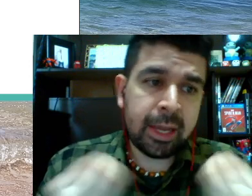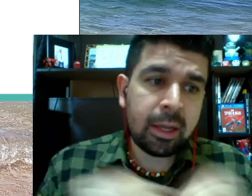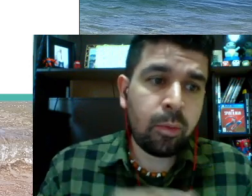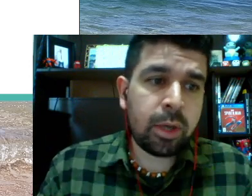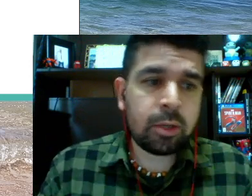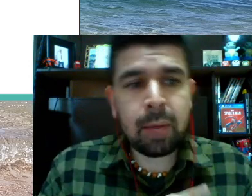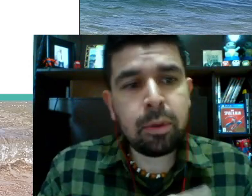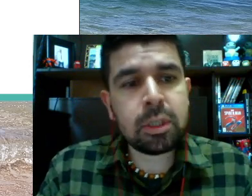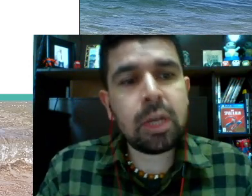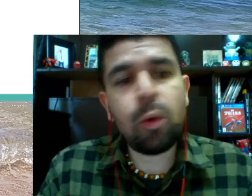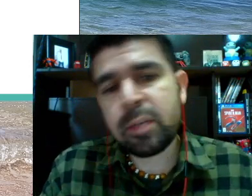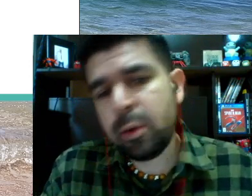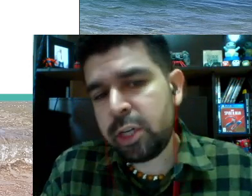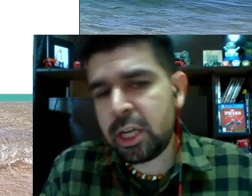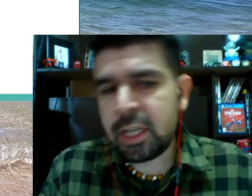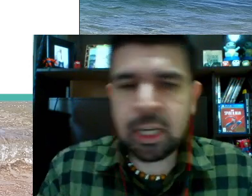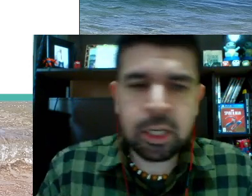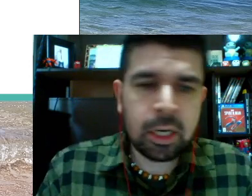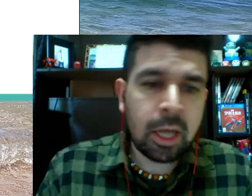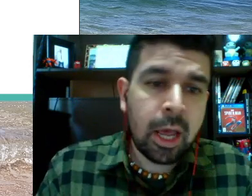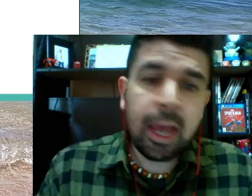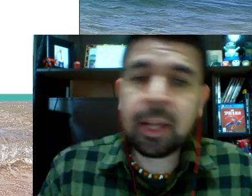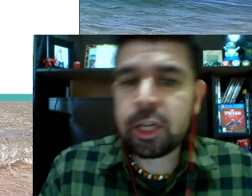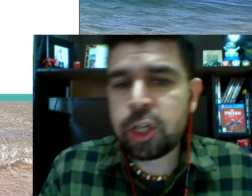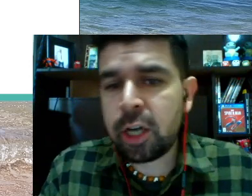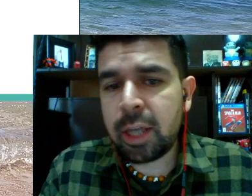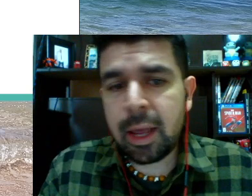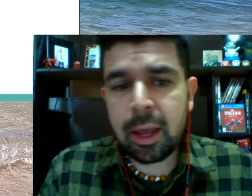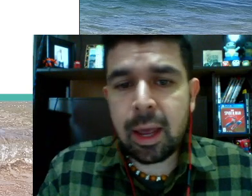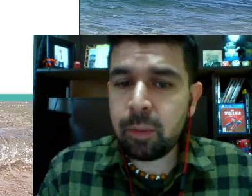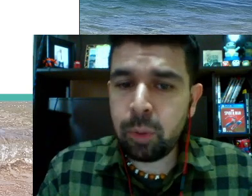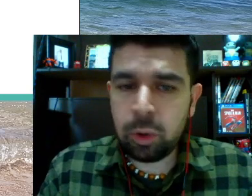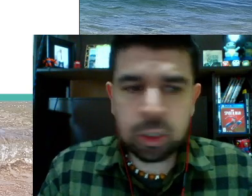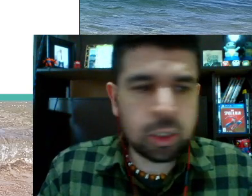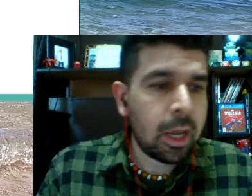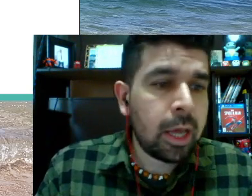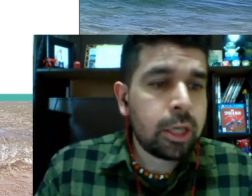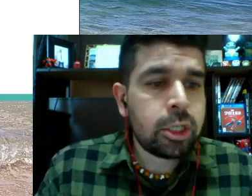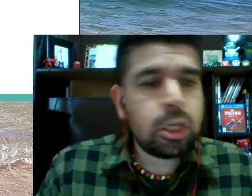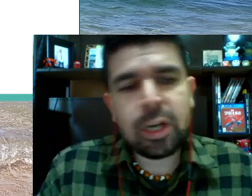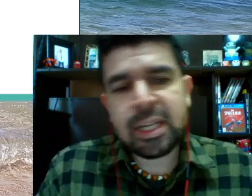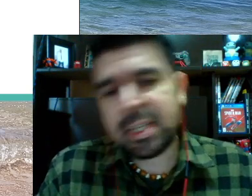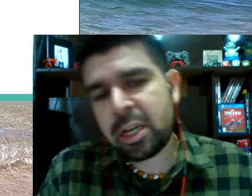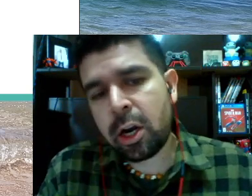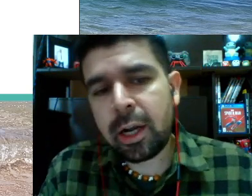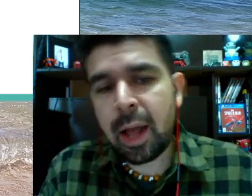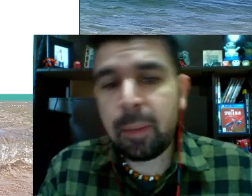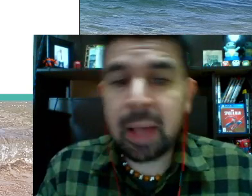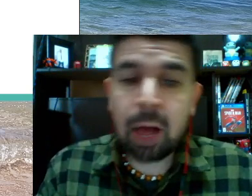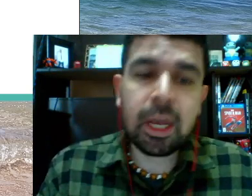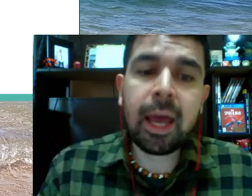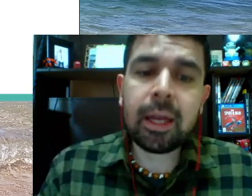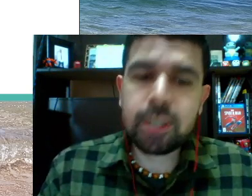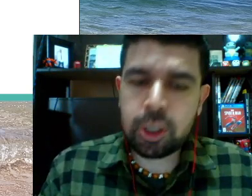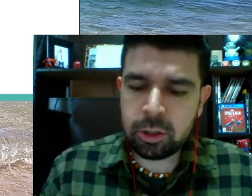ella después de ejemplos y words blue jeans en en ayer en woods she works es querer hablar